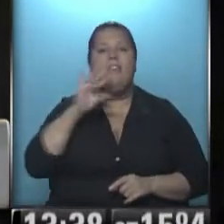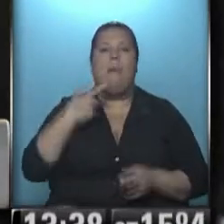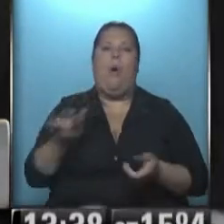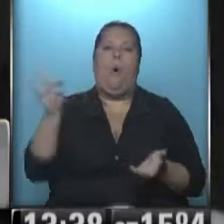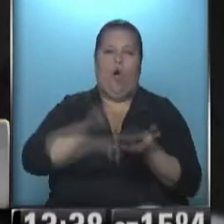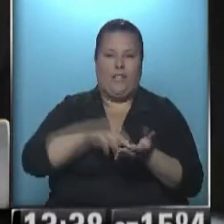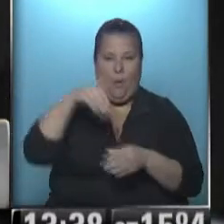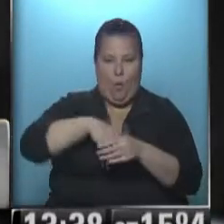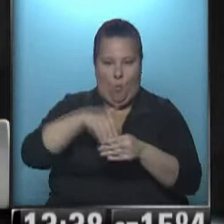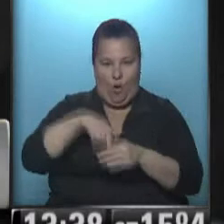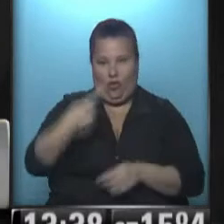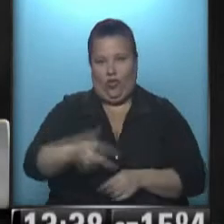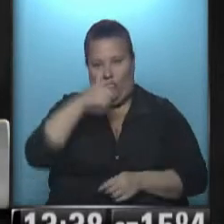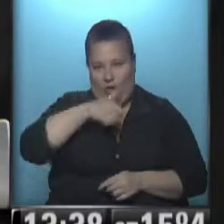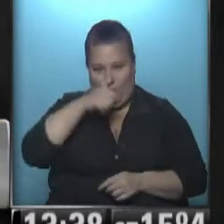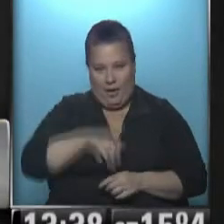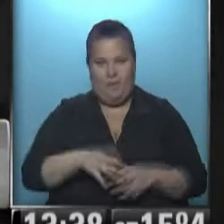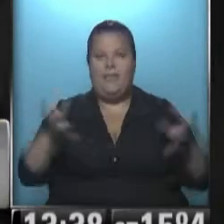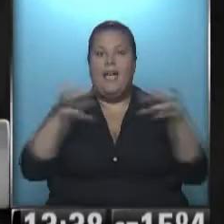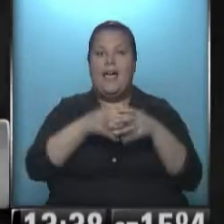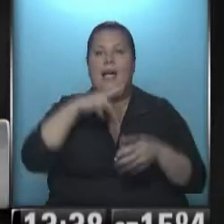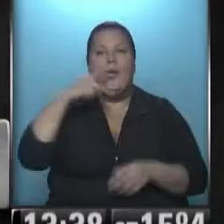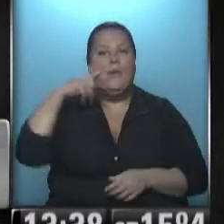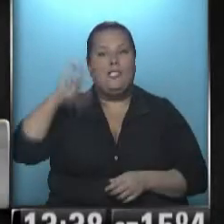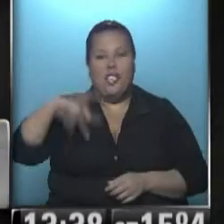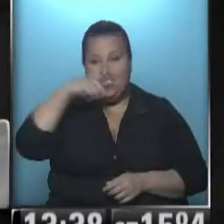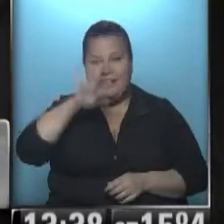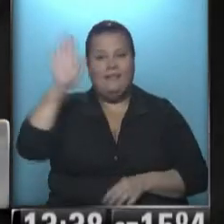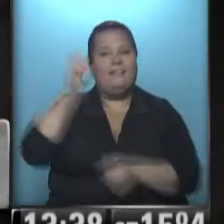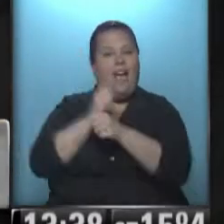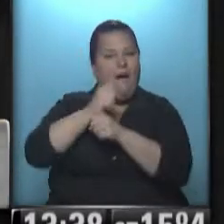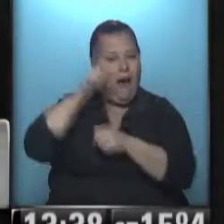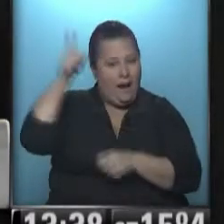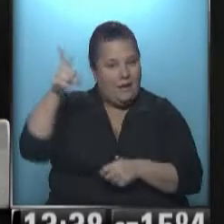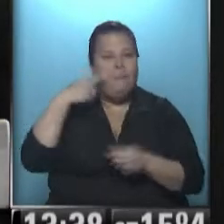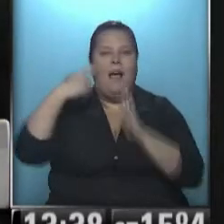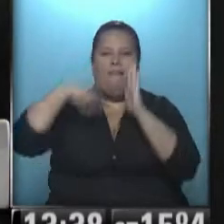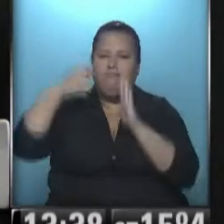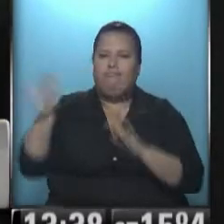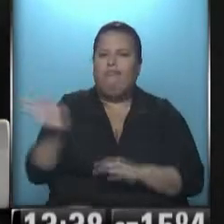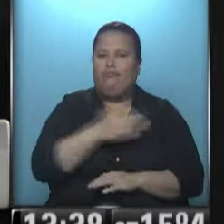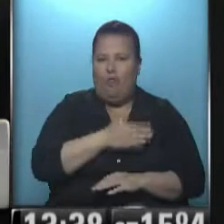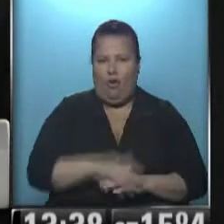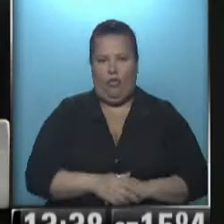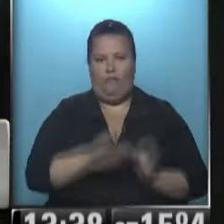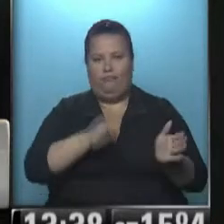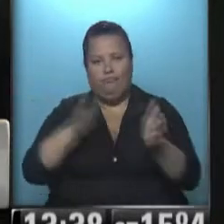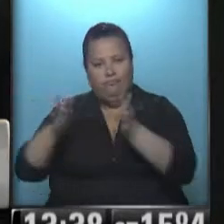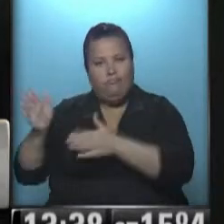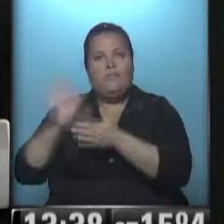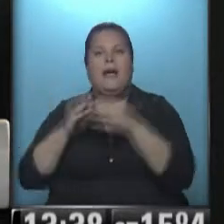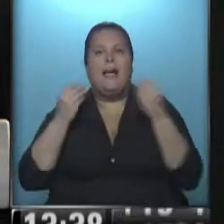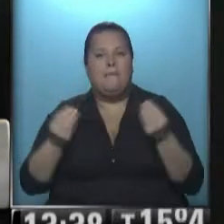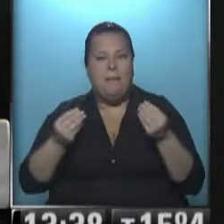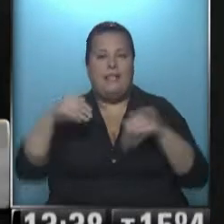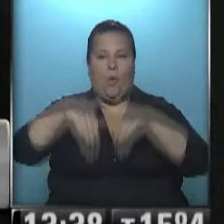reelección este domingo. Está un equipo de Visión 7 trabajando en el lugar para cubrir todas las instancias de lo que va a pasar